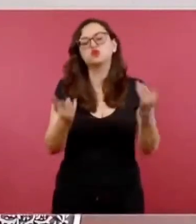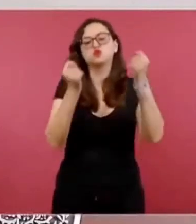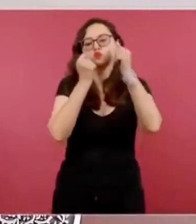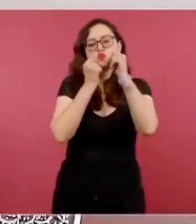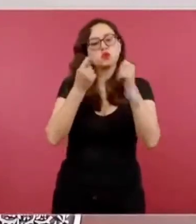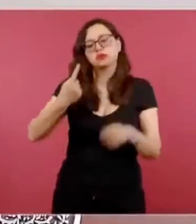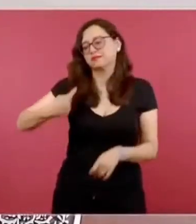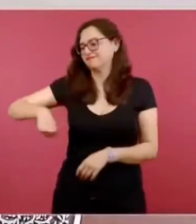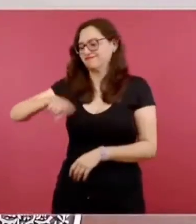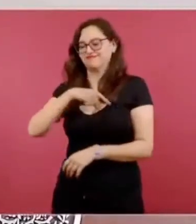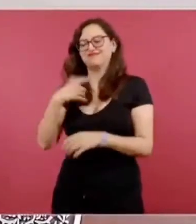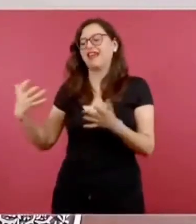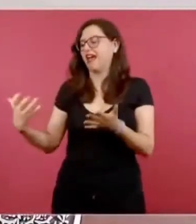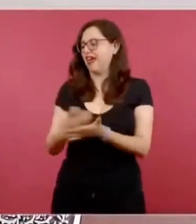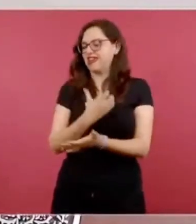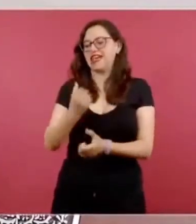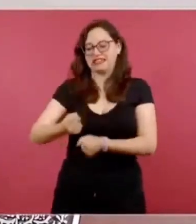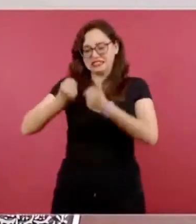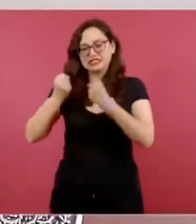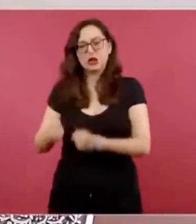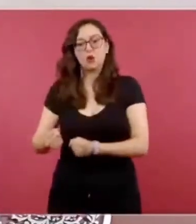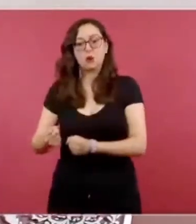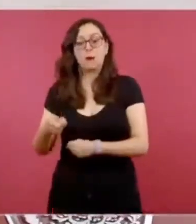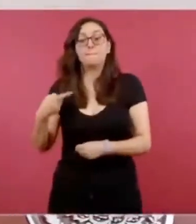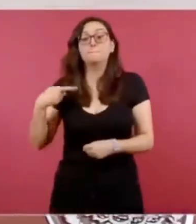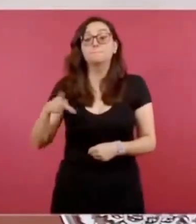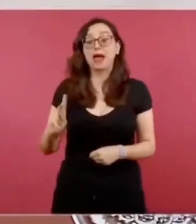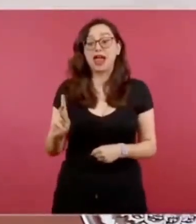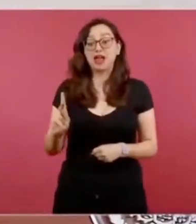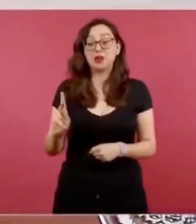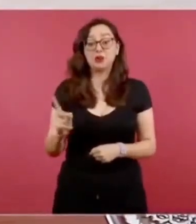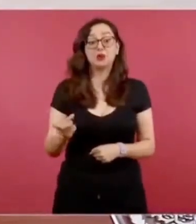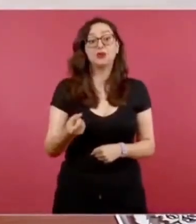no iba a ser tan fácil.